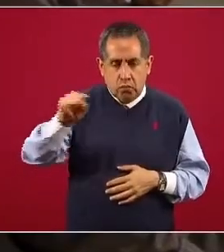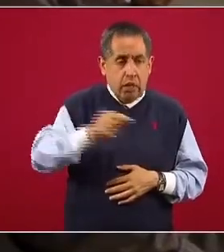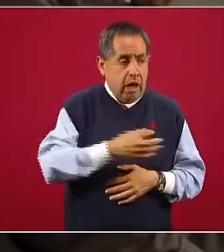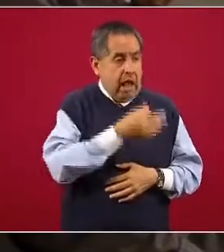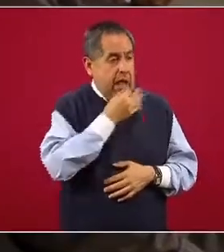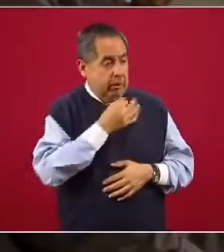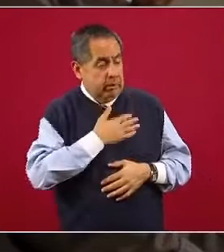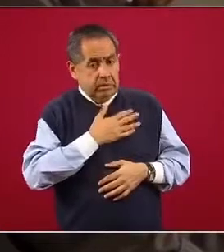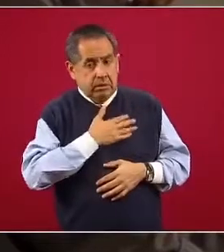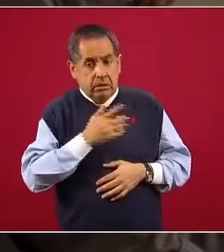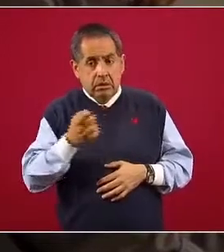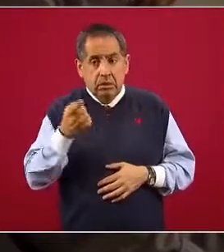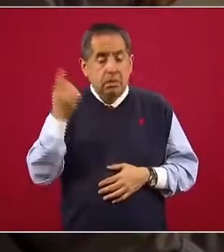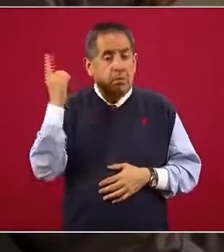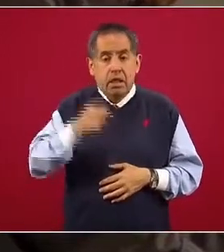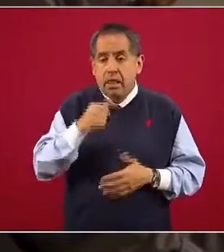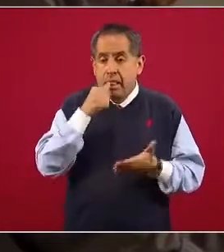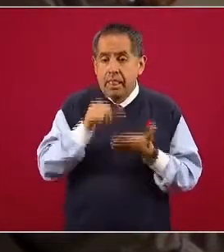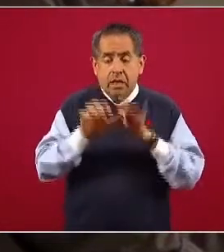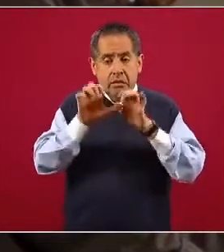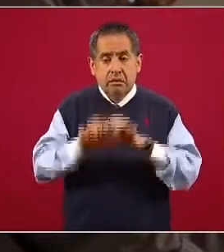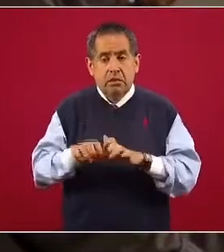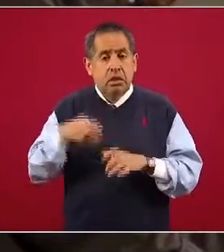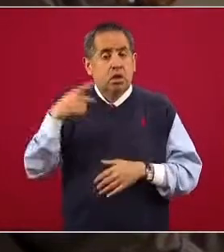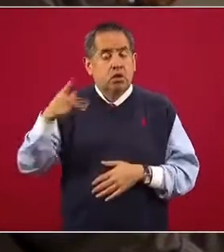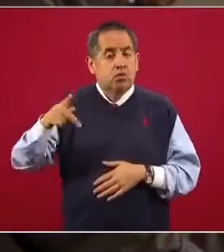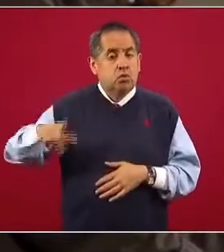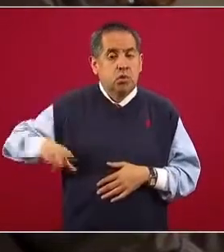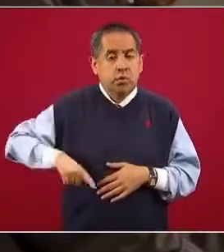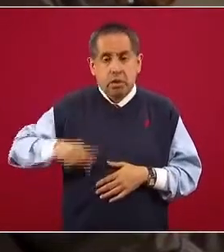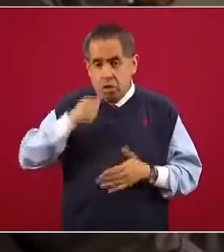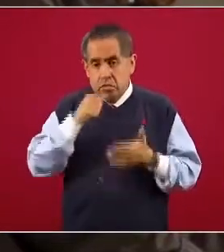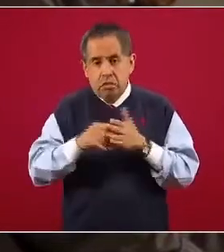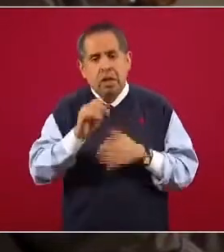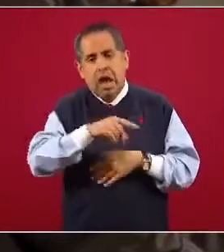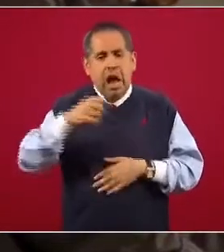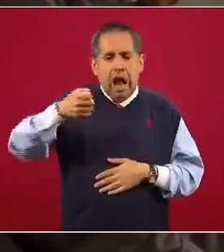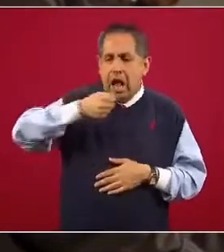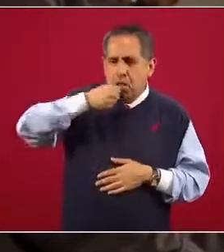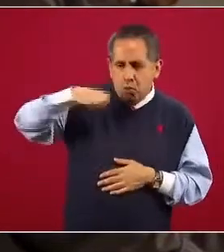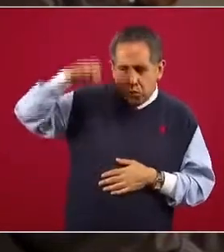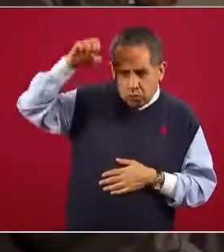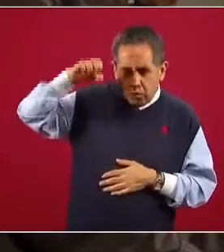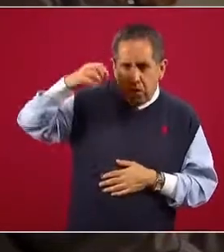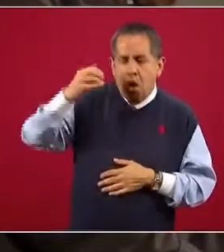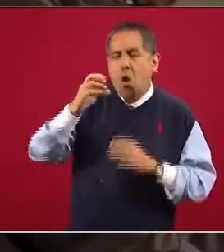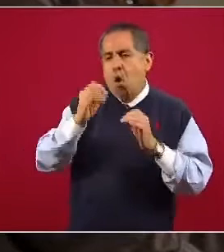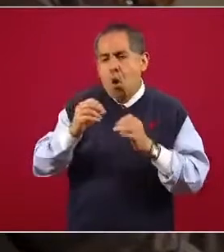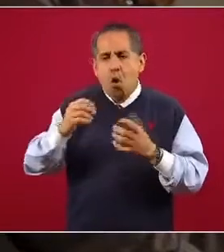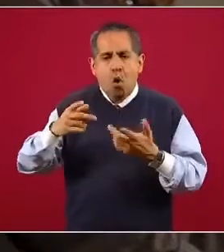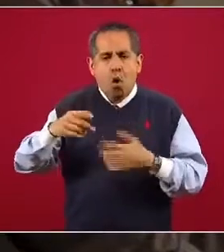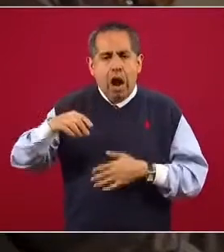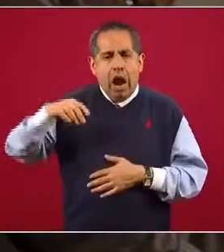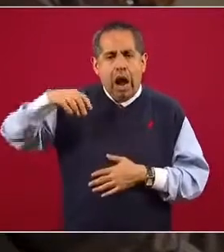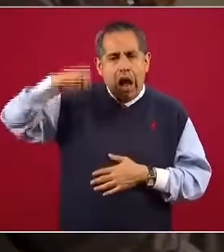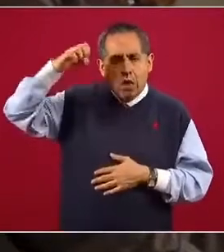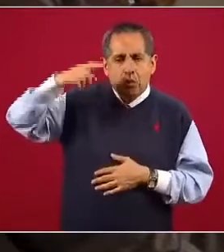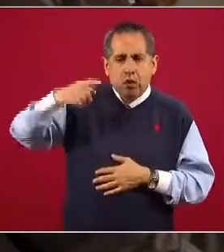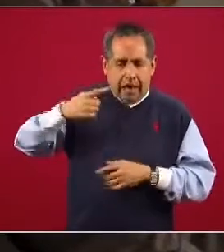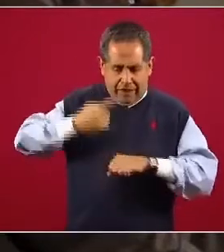informan que les han llegado circulares de sus dependencias, adultos mayores y además adultos que tienen